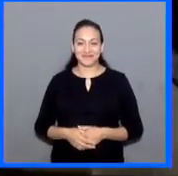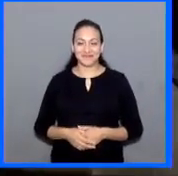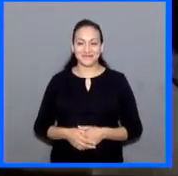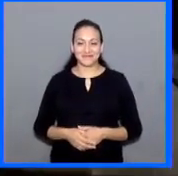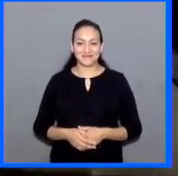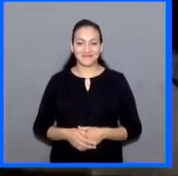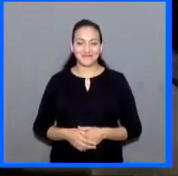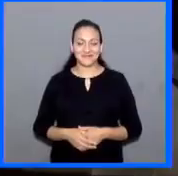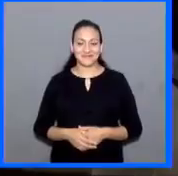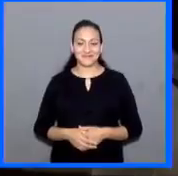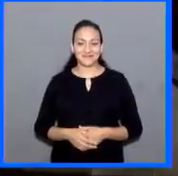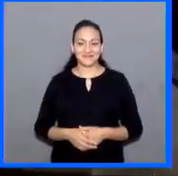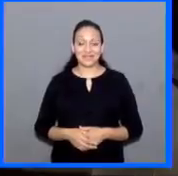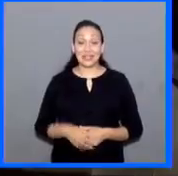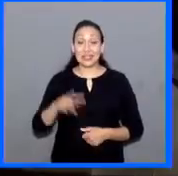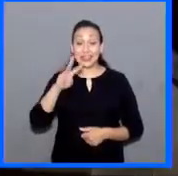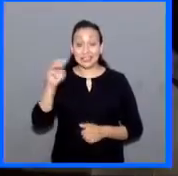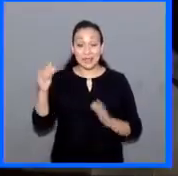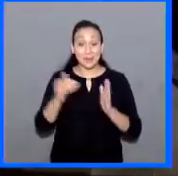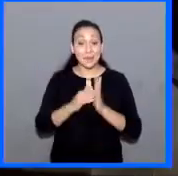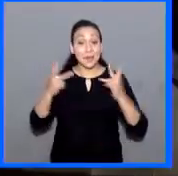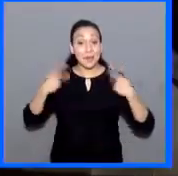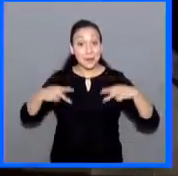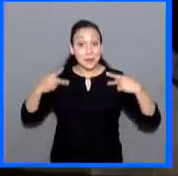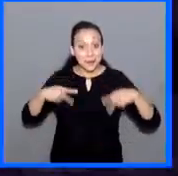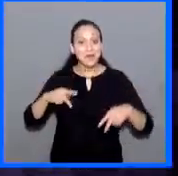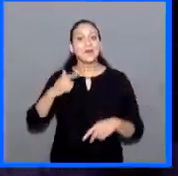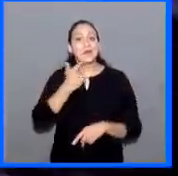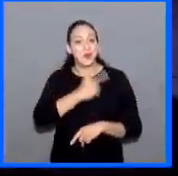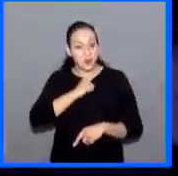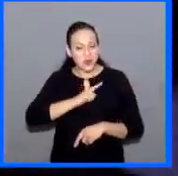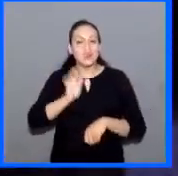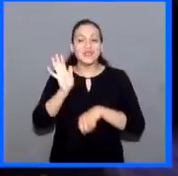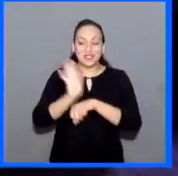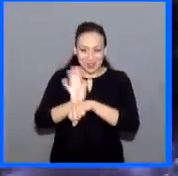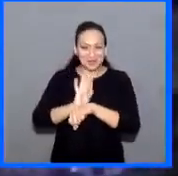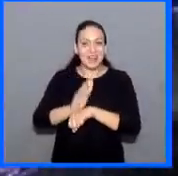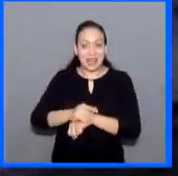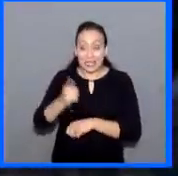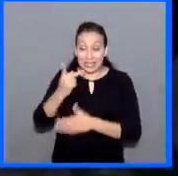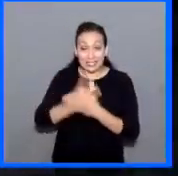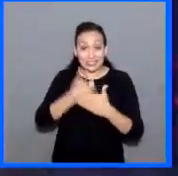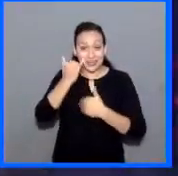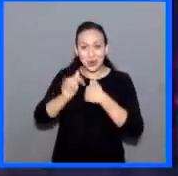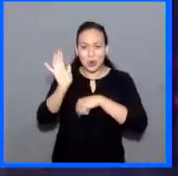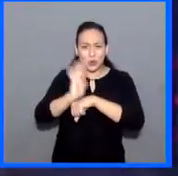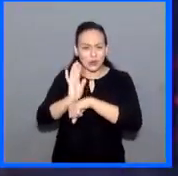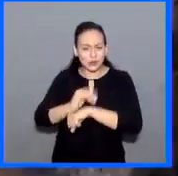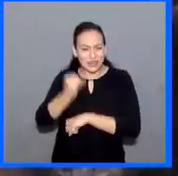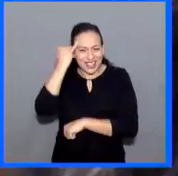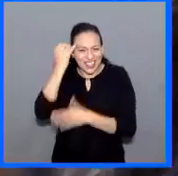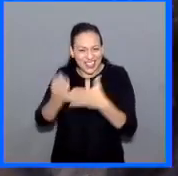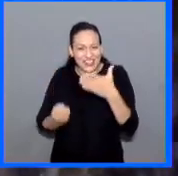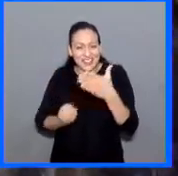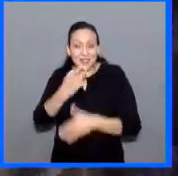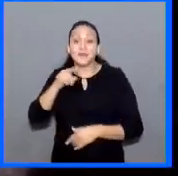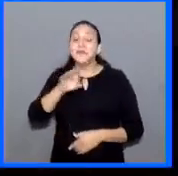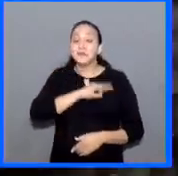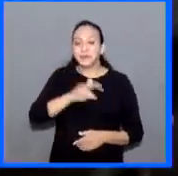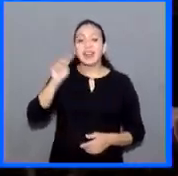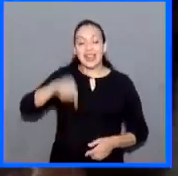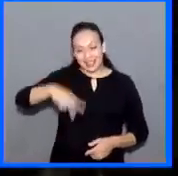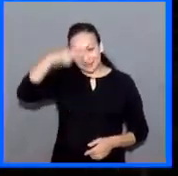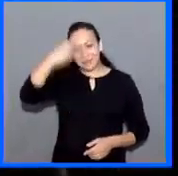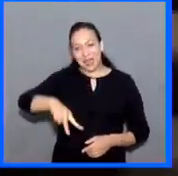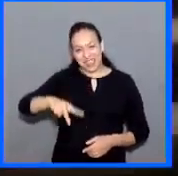Más de 300,000 personas han disfrutado ya de Soy Frankelda, un proyecto cinematográfico que solo se pudo haber hecho en México,